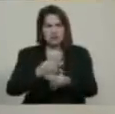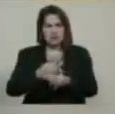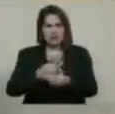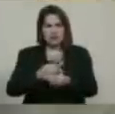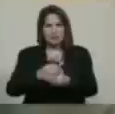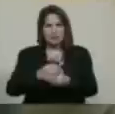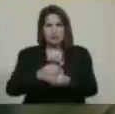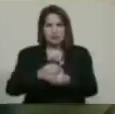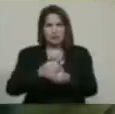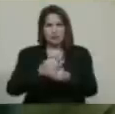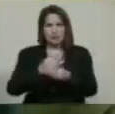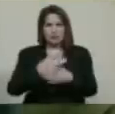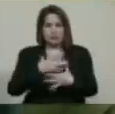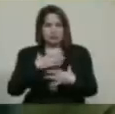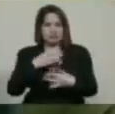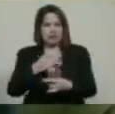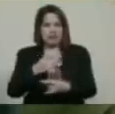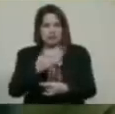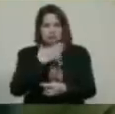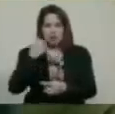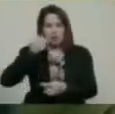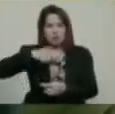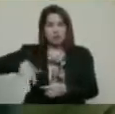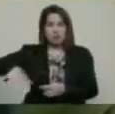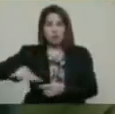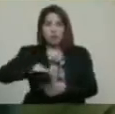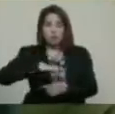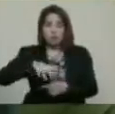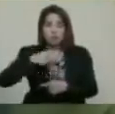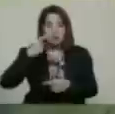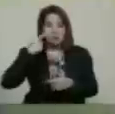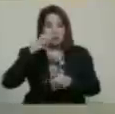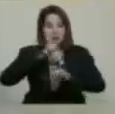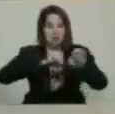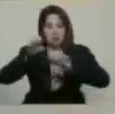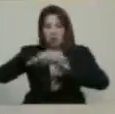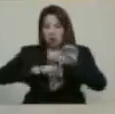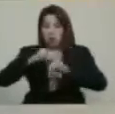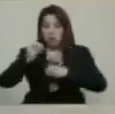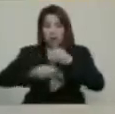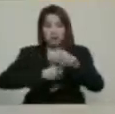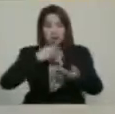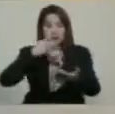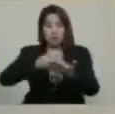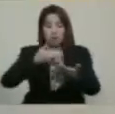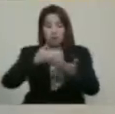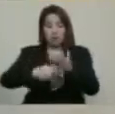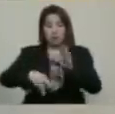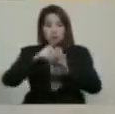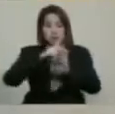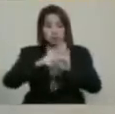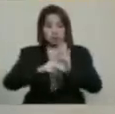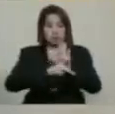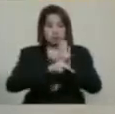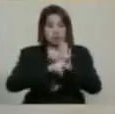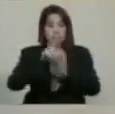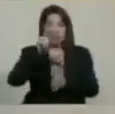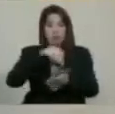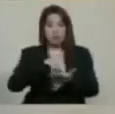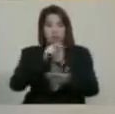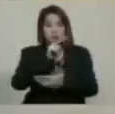alimento del pueblo, como lo vamos a hacer, tenemos también que tener el Plan Productivo 2025 de la Agricultura